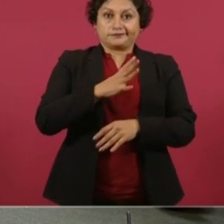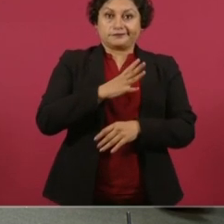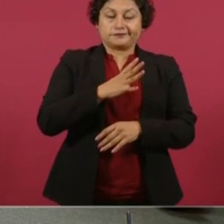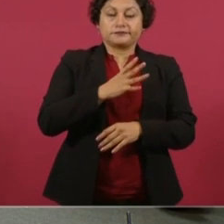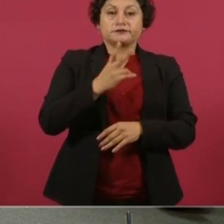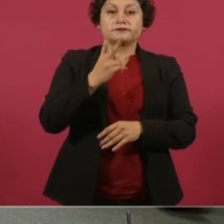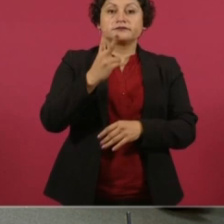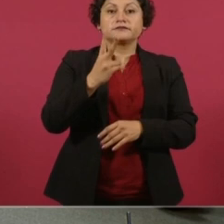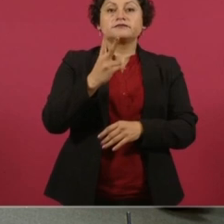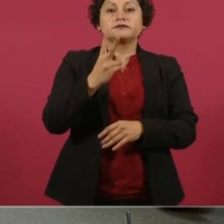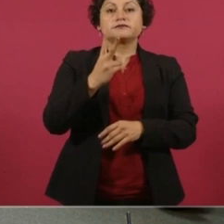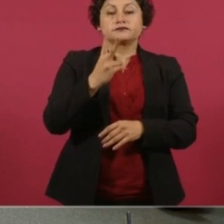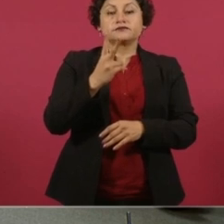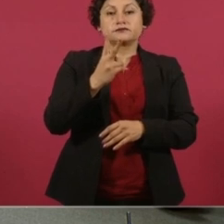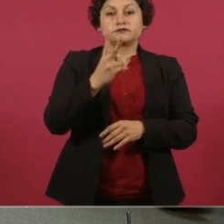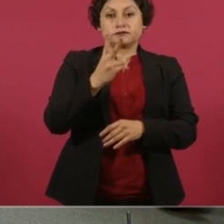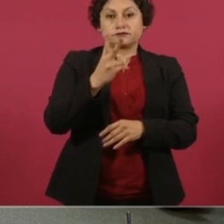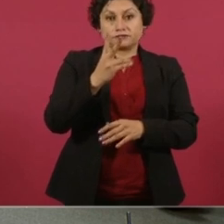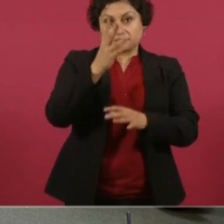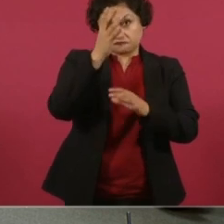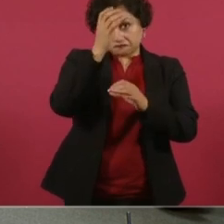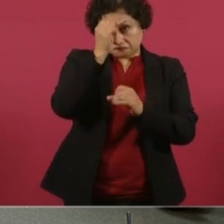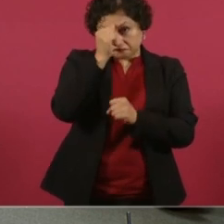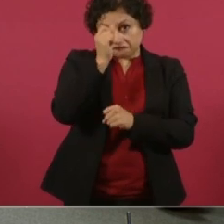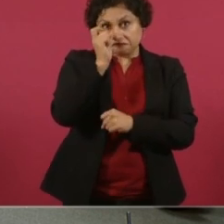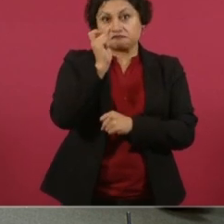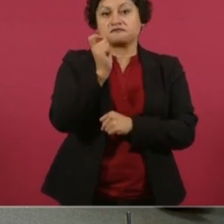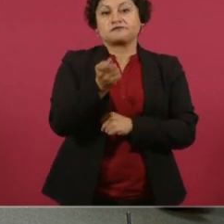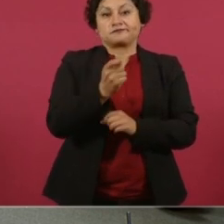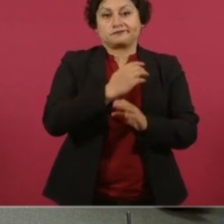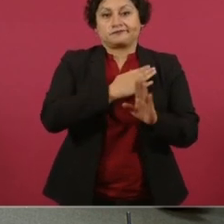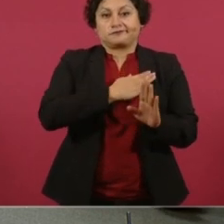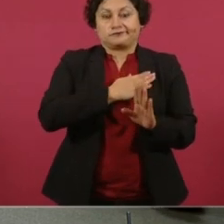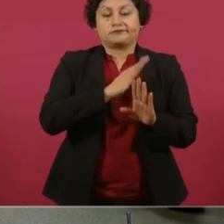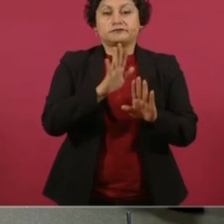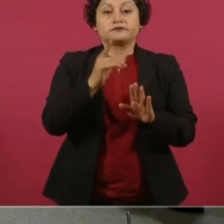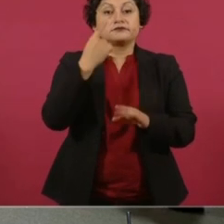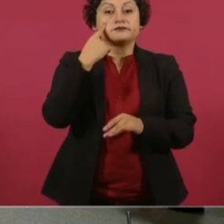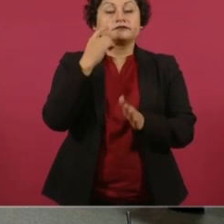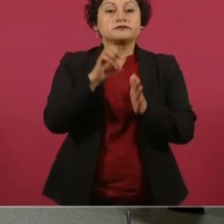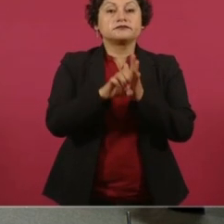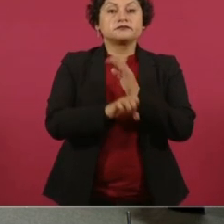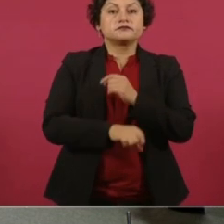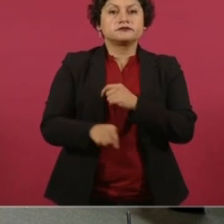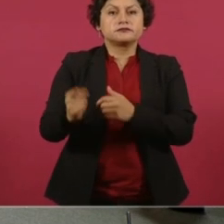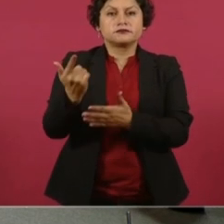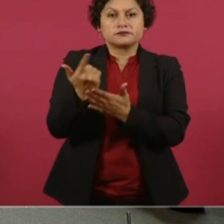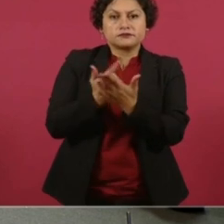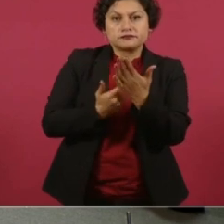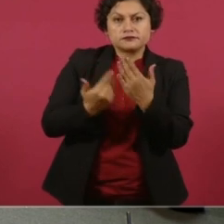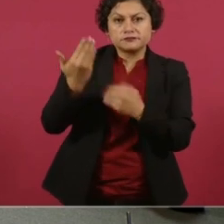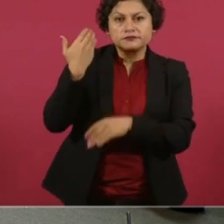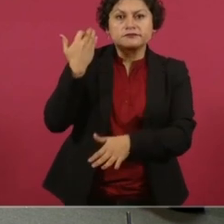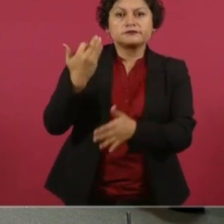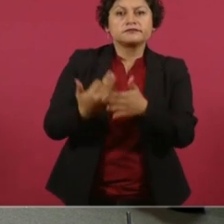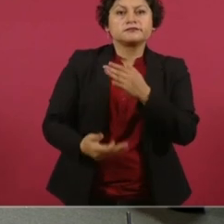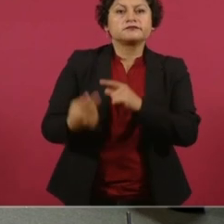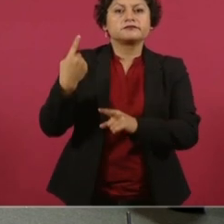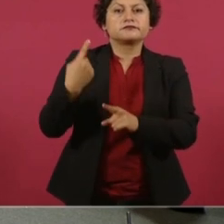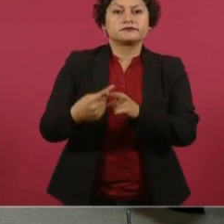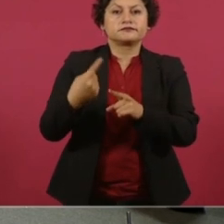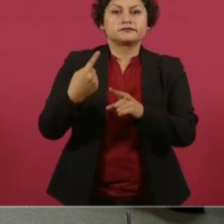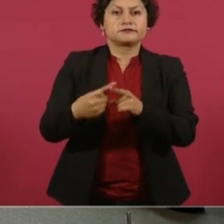y luego seguimos. Quedó pendiente Isabel, no sé si está.